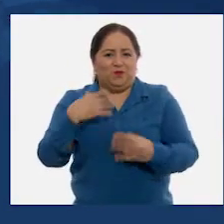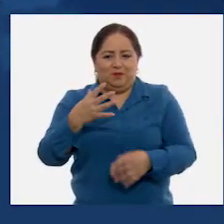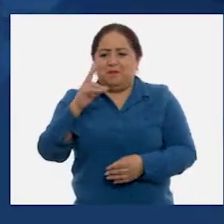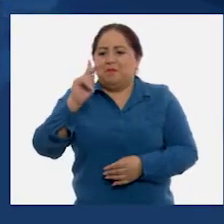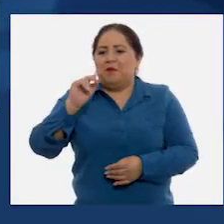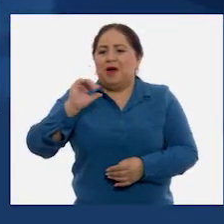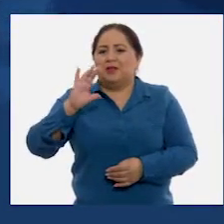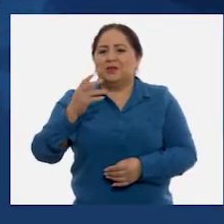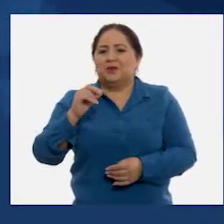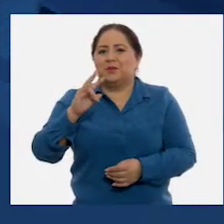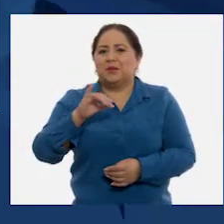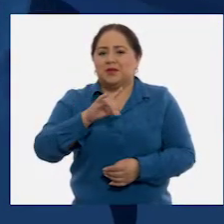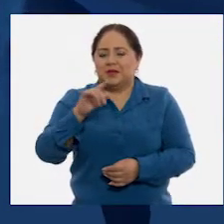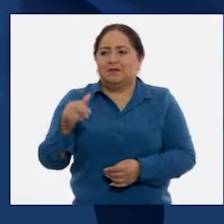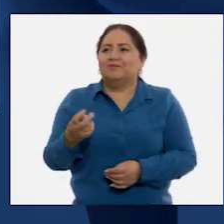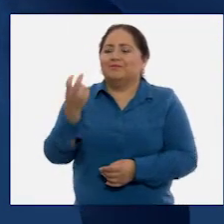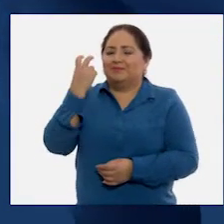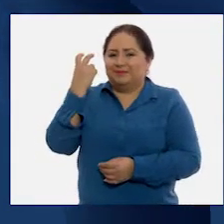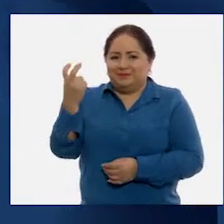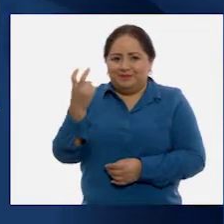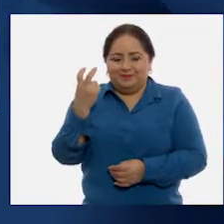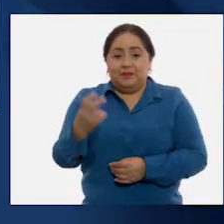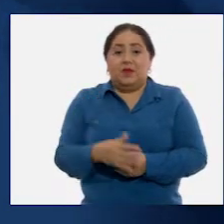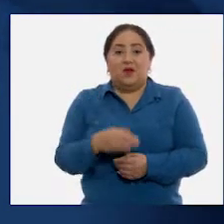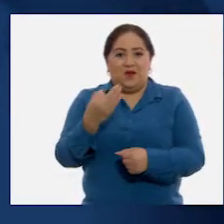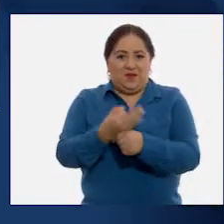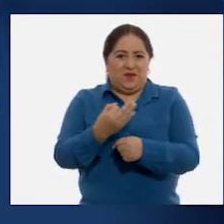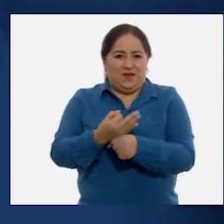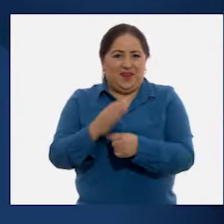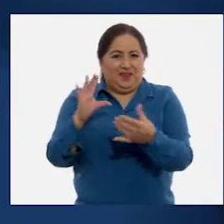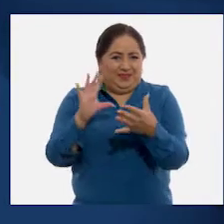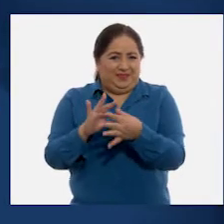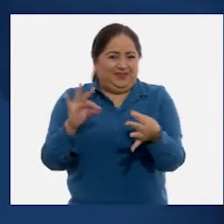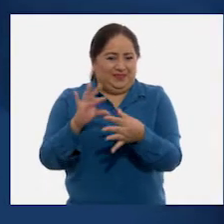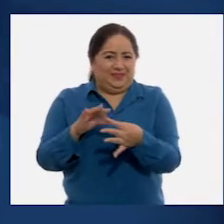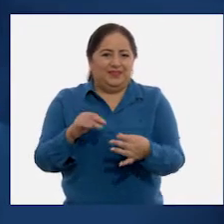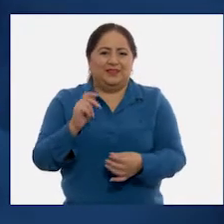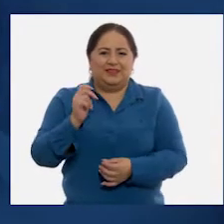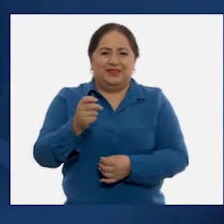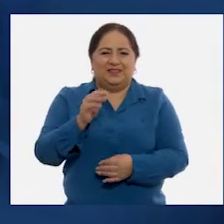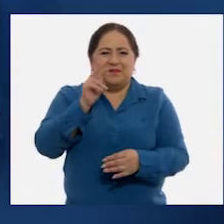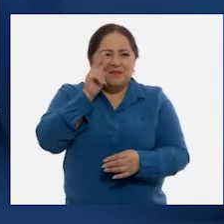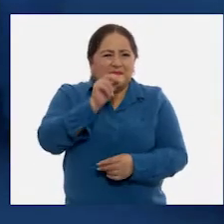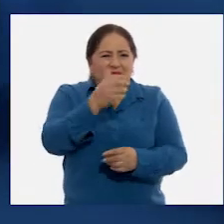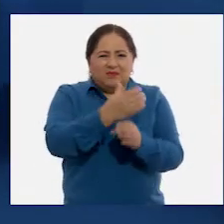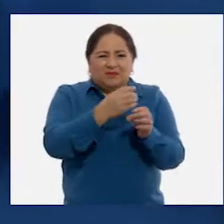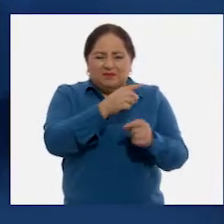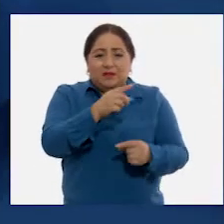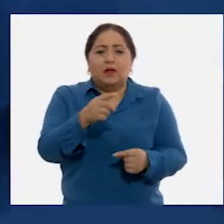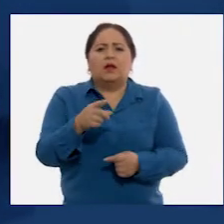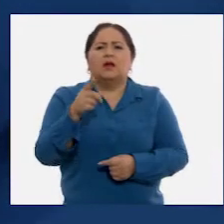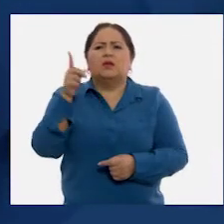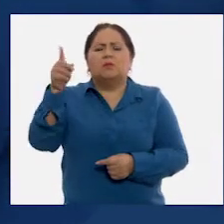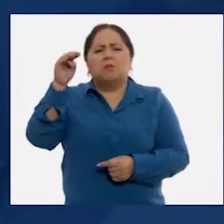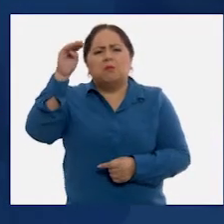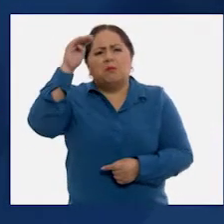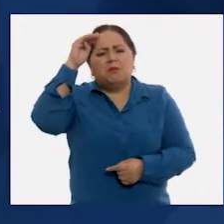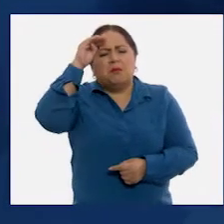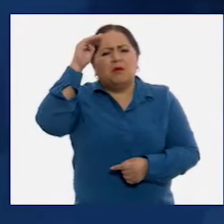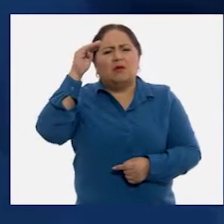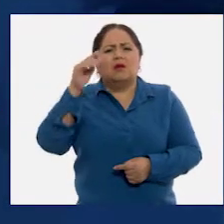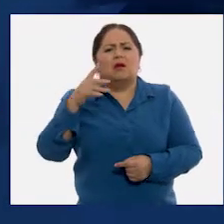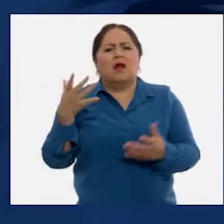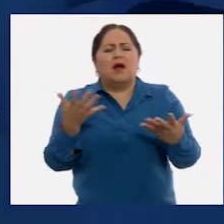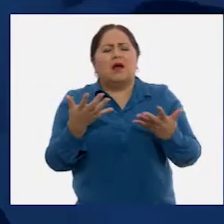Panchito Villa. Así es, María. Y ya que estamos en la interpretación de referencias, ¿a qué consideras que